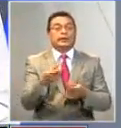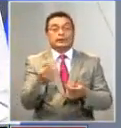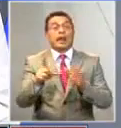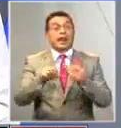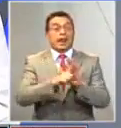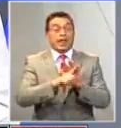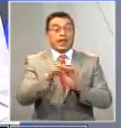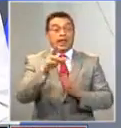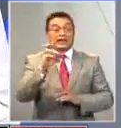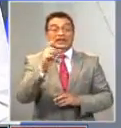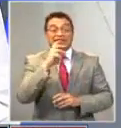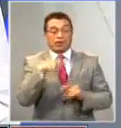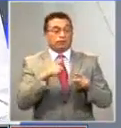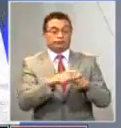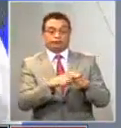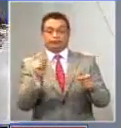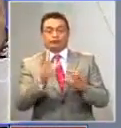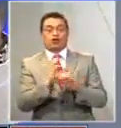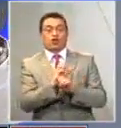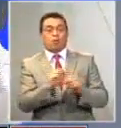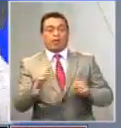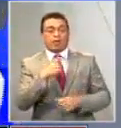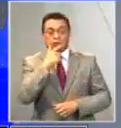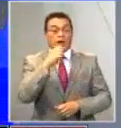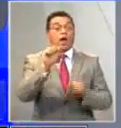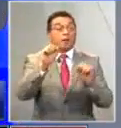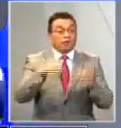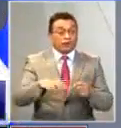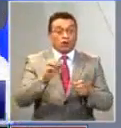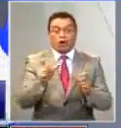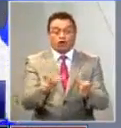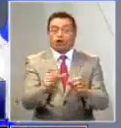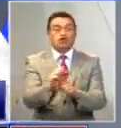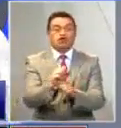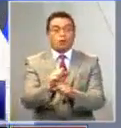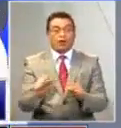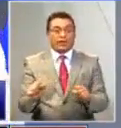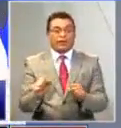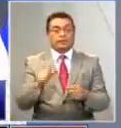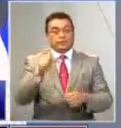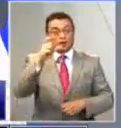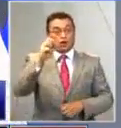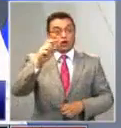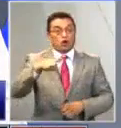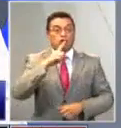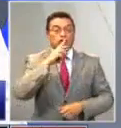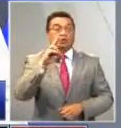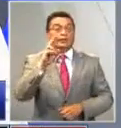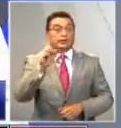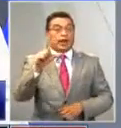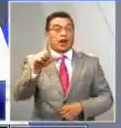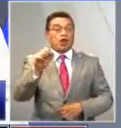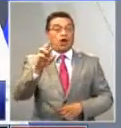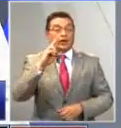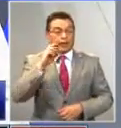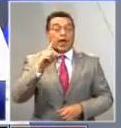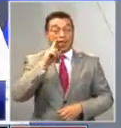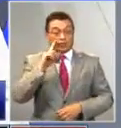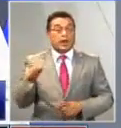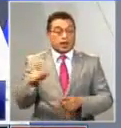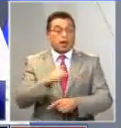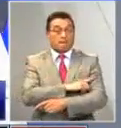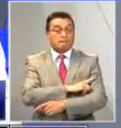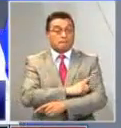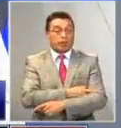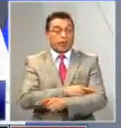ley reservada está interdicto. Es decir, no tiene facultades ni para la aprobación ni para control. Y la Contraloría, que sí tiene facultad en virtud del